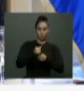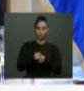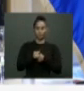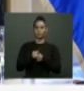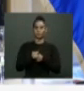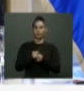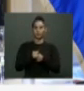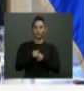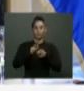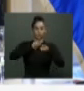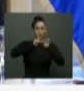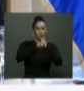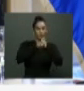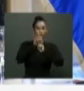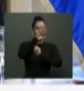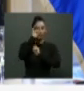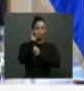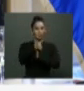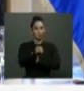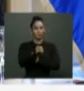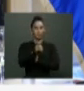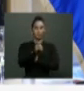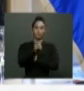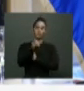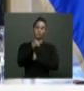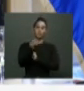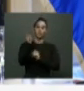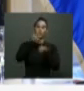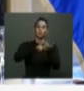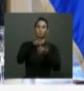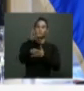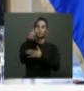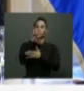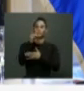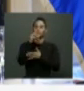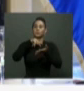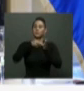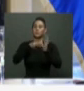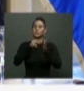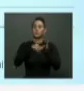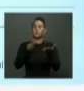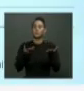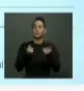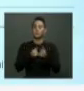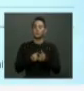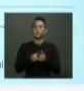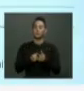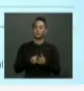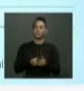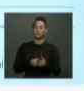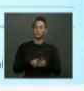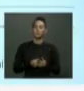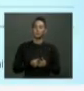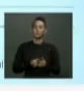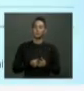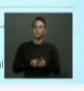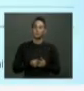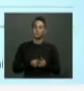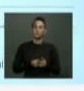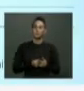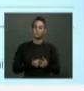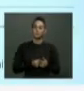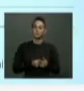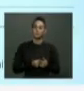sabe hasta ahora de esta variante del Cobi del Unicron es que la letalidad